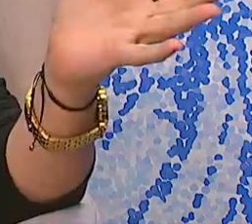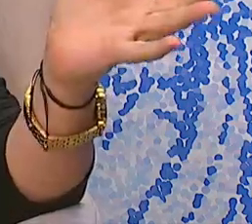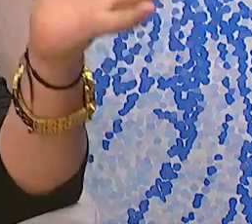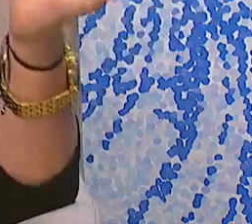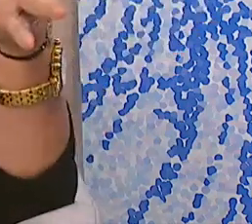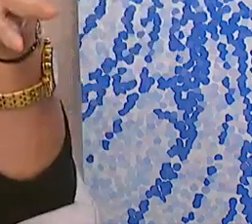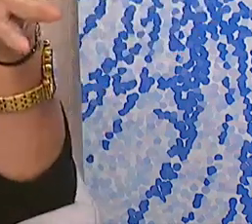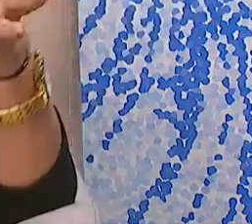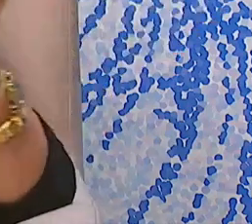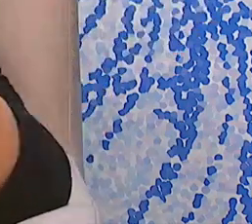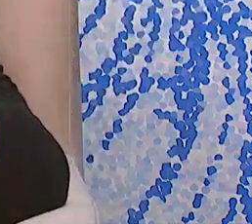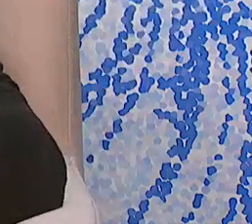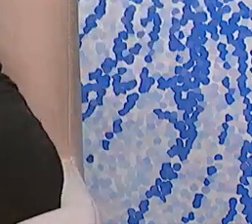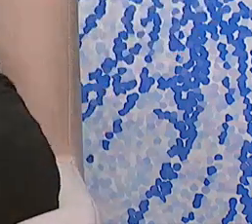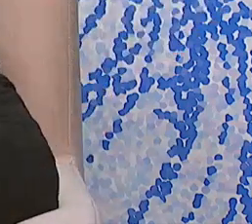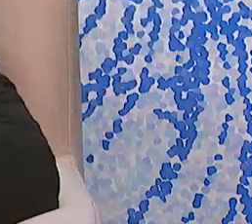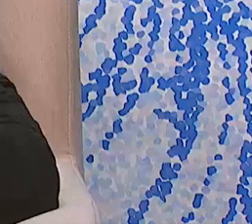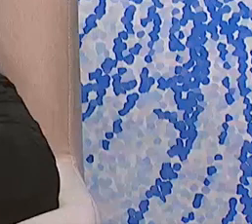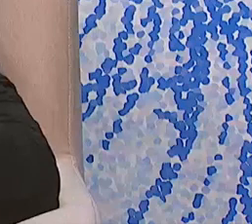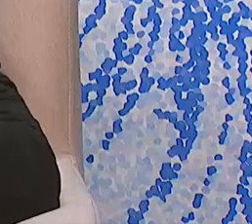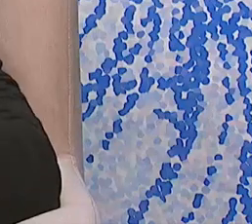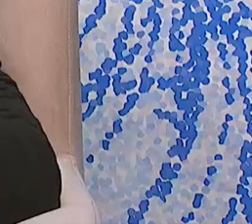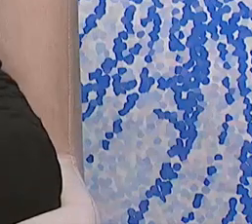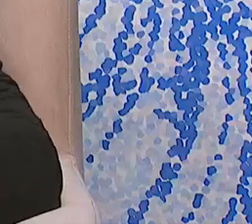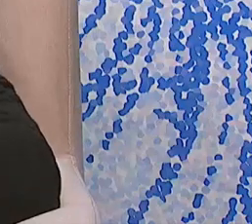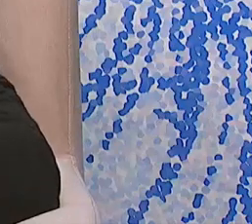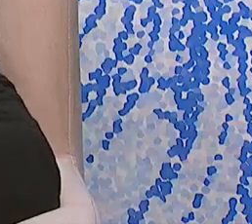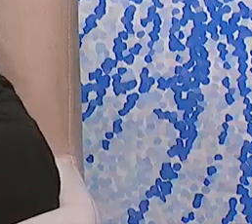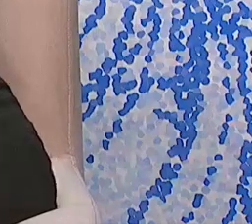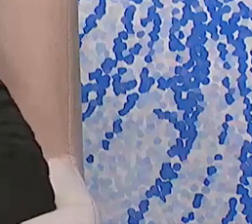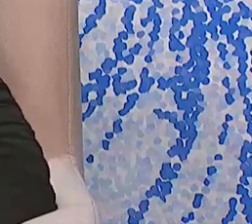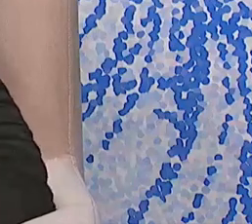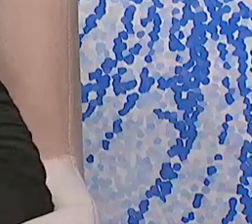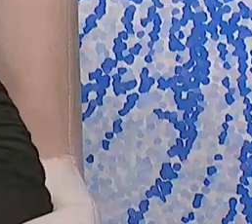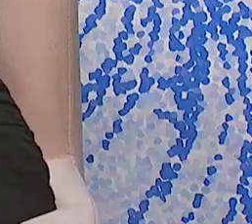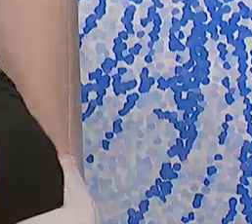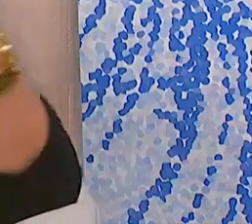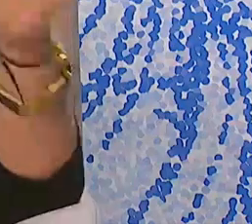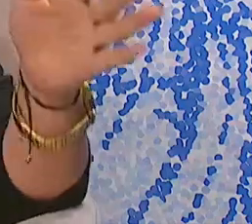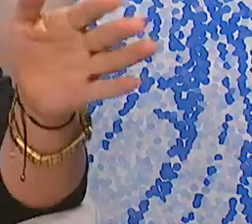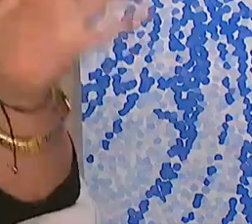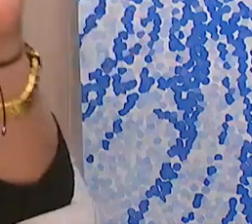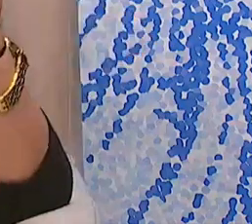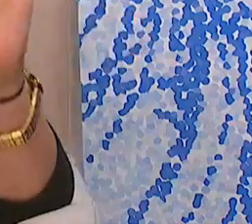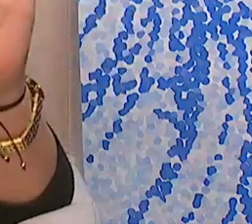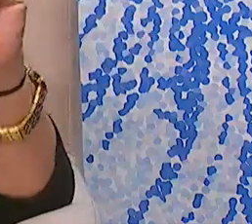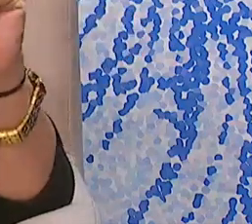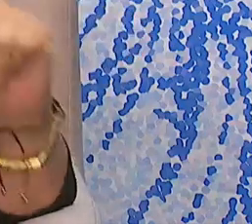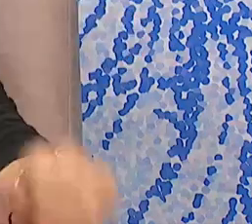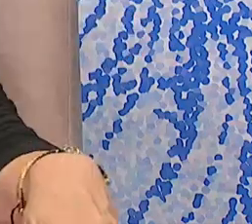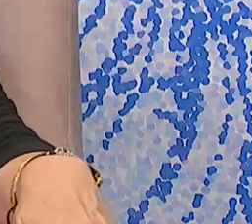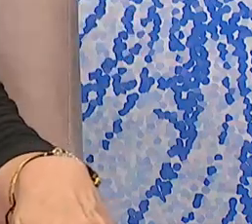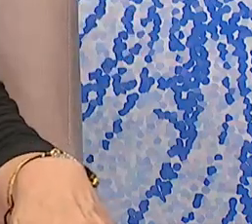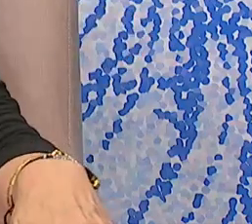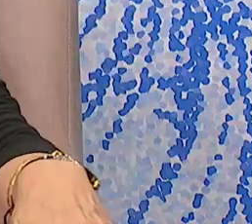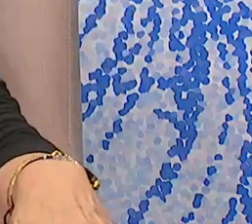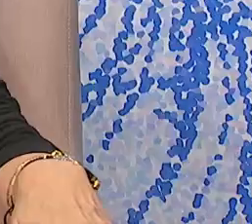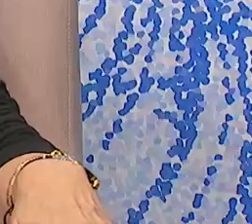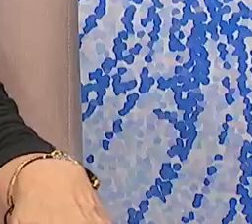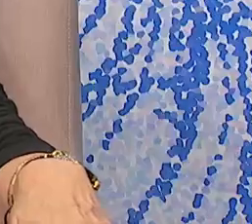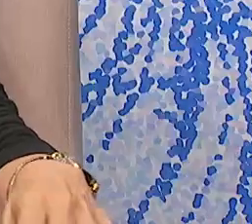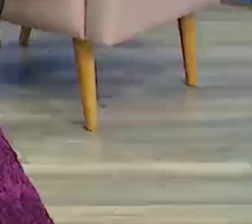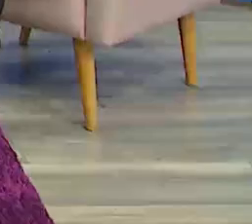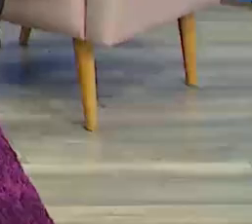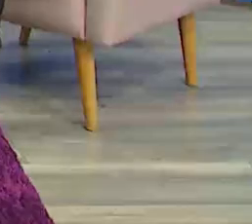actos sexuales y ya lo que conocemos como violación. Y si ambos tienen castigo. Sí,